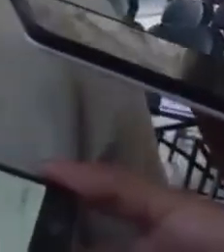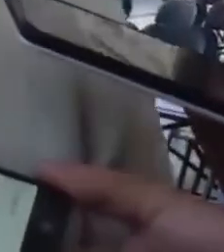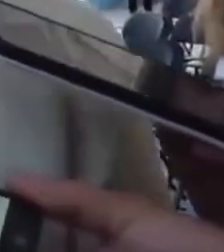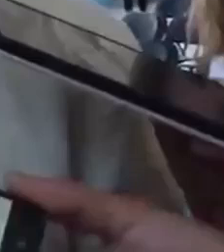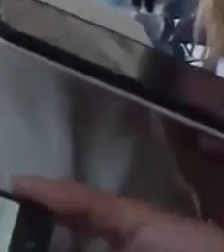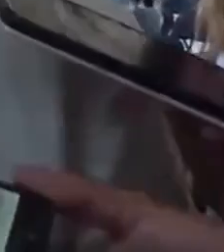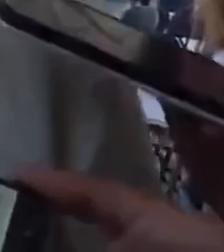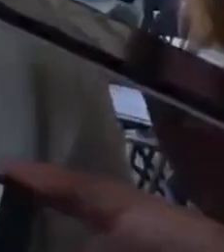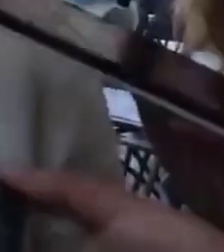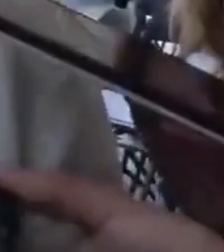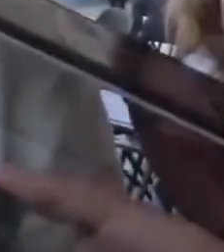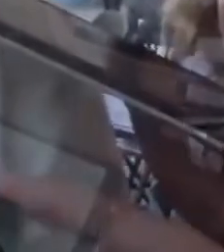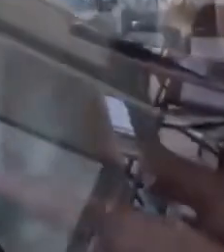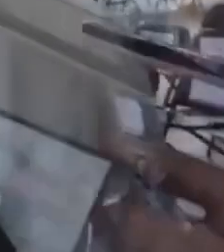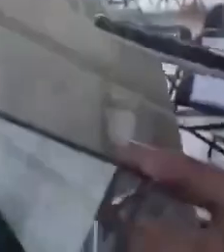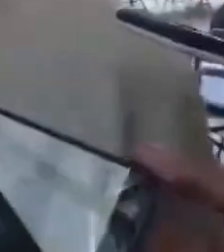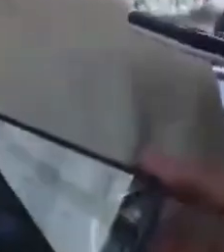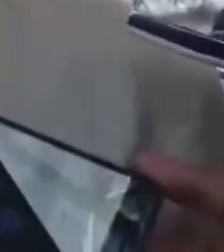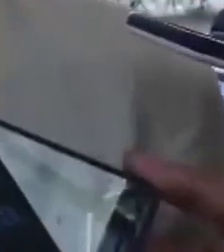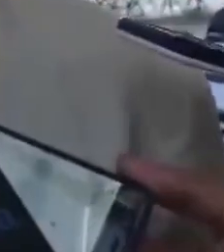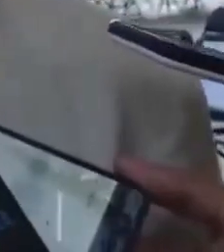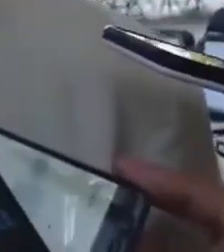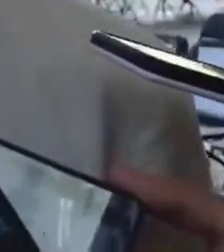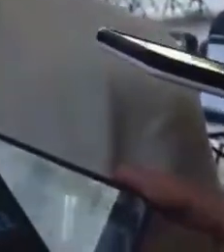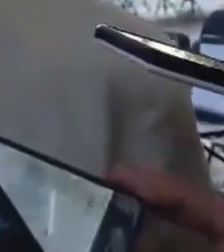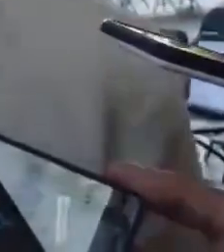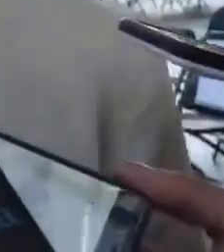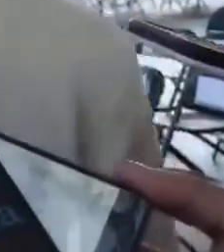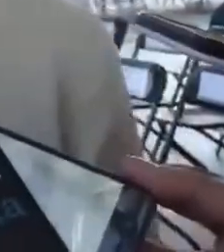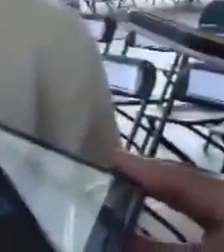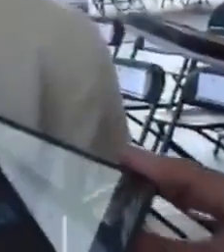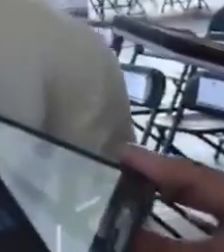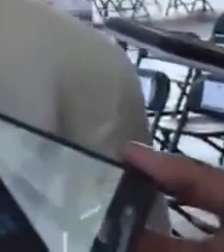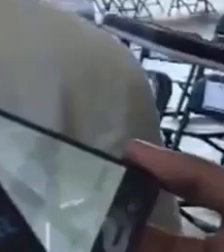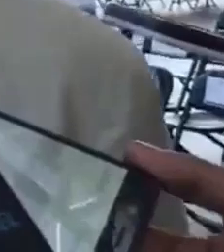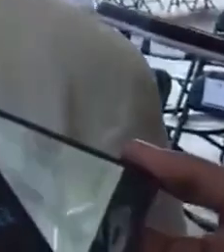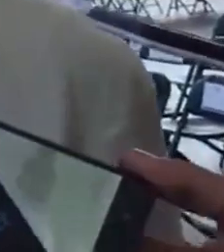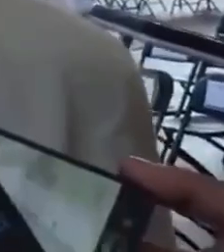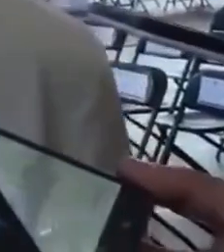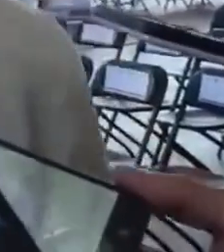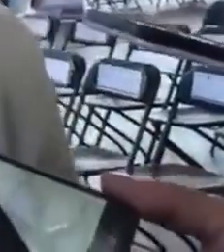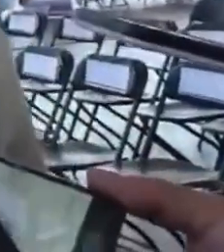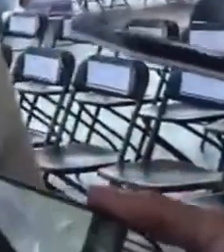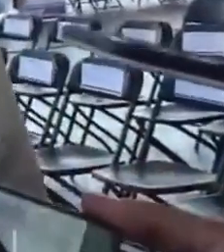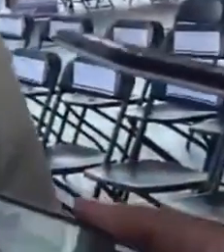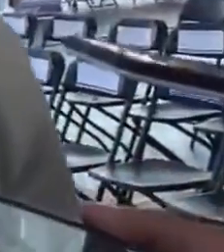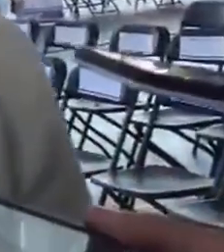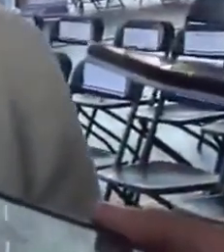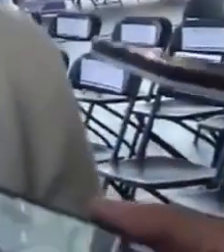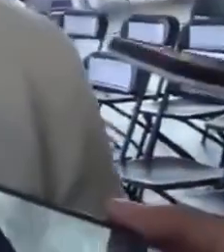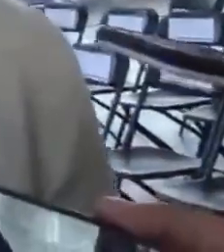de recursos hídricos y sobre todo de capital humano. Méndez Fernández refirió que cuestiones como la inseguridad no han sido factores para no